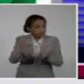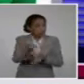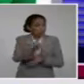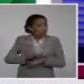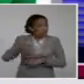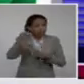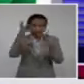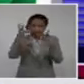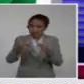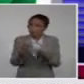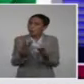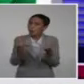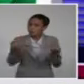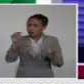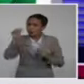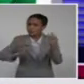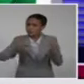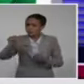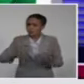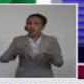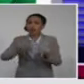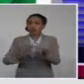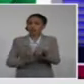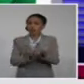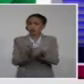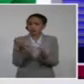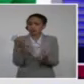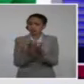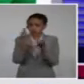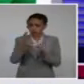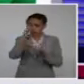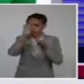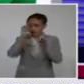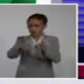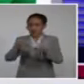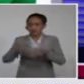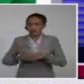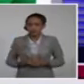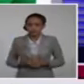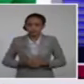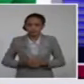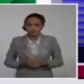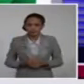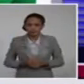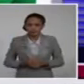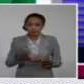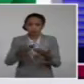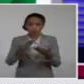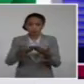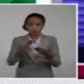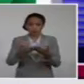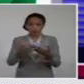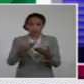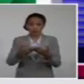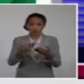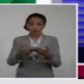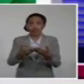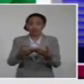elevada de personas confirmadas que se encuentran ingresadas. Se procesaron en el día de